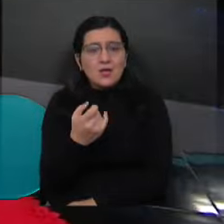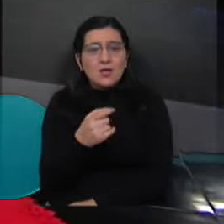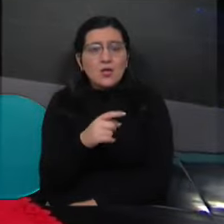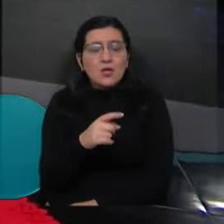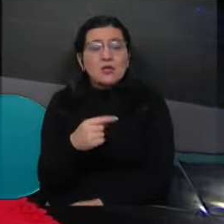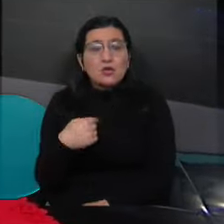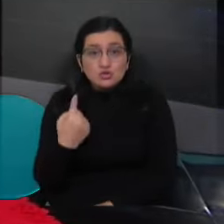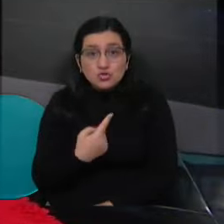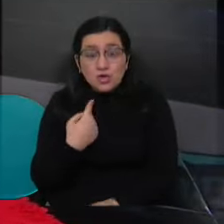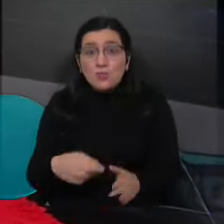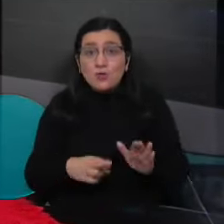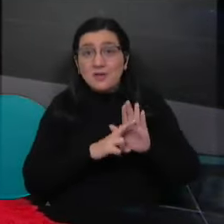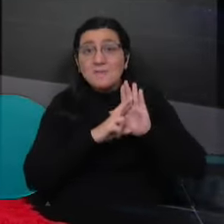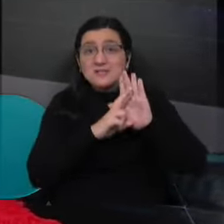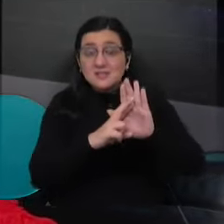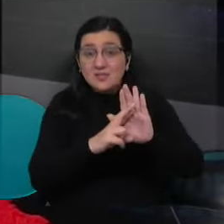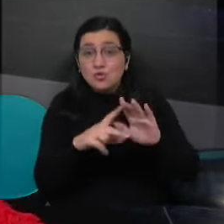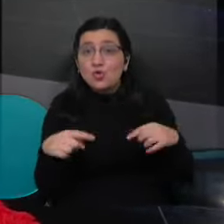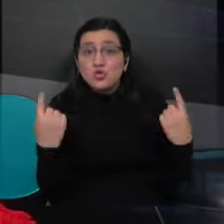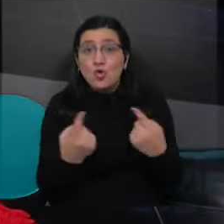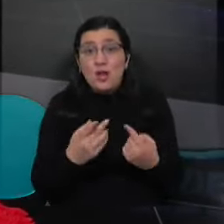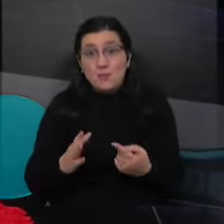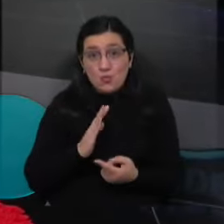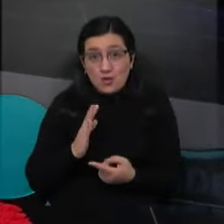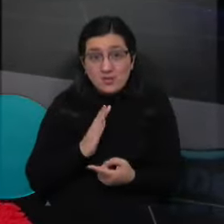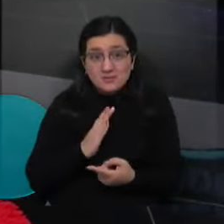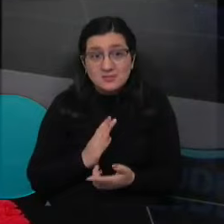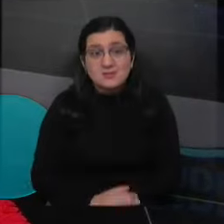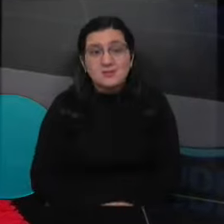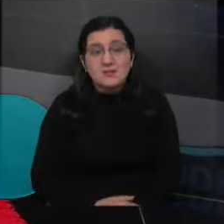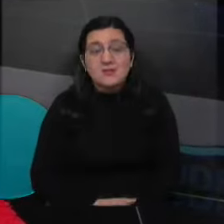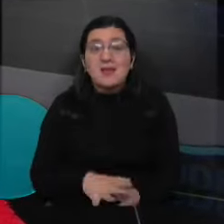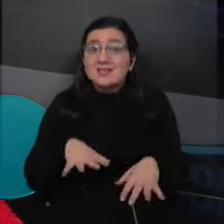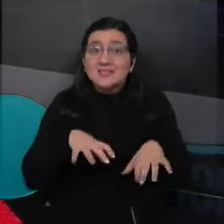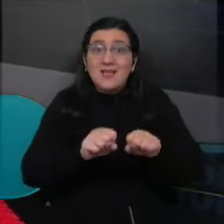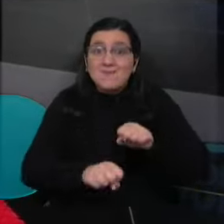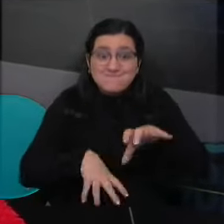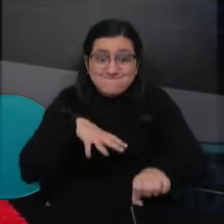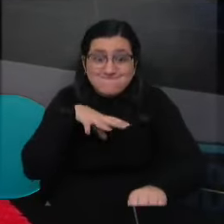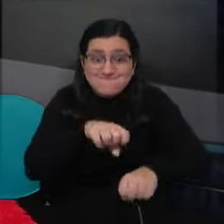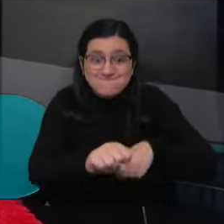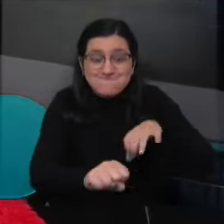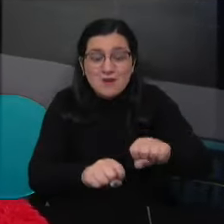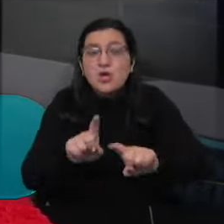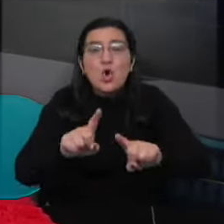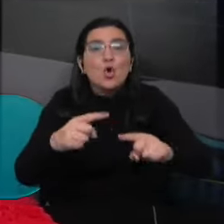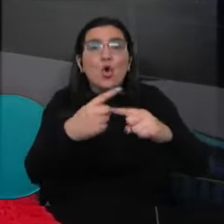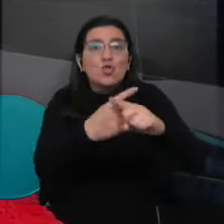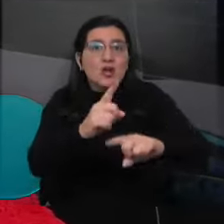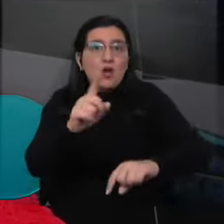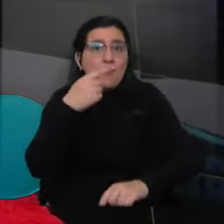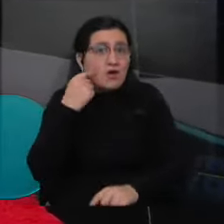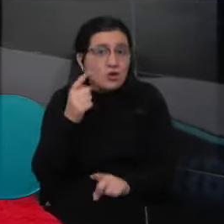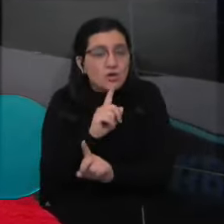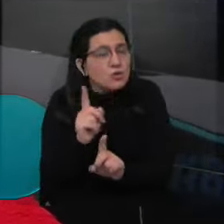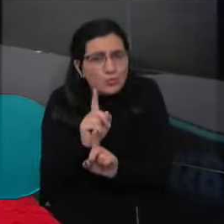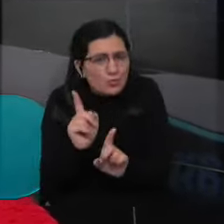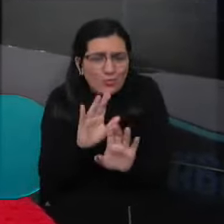nosotras como representantes de todas no esto de los terrenos ganados y no en desmedro de los varones porque no pasa por